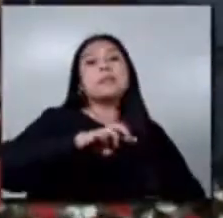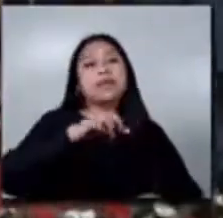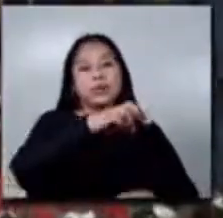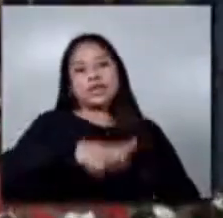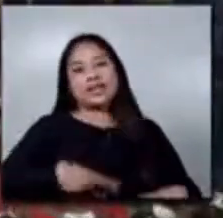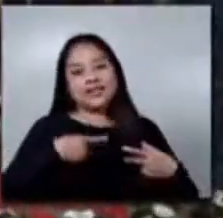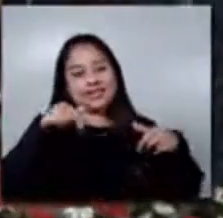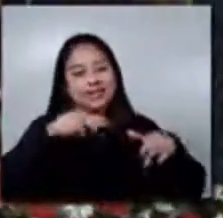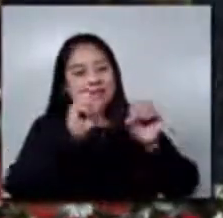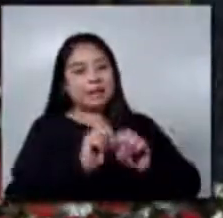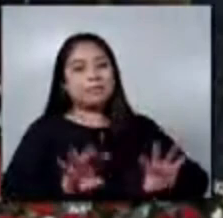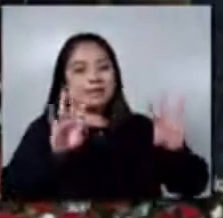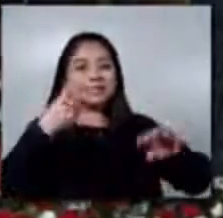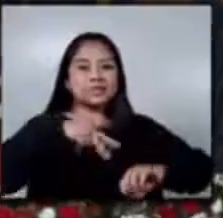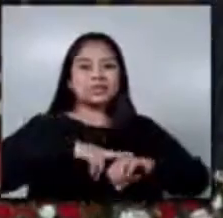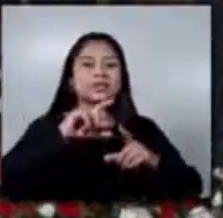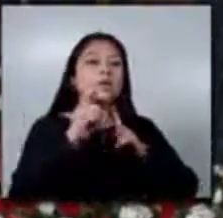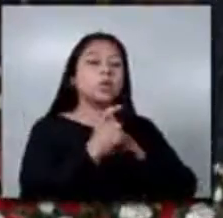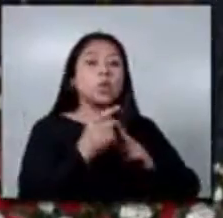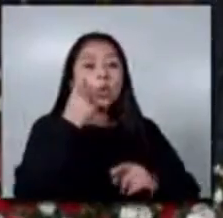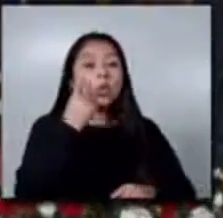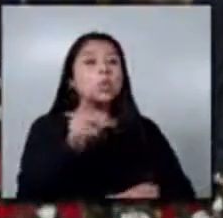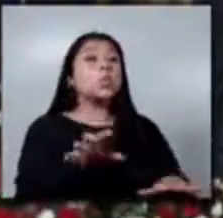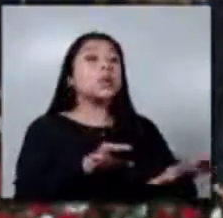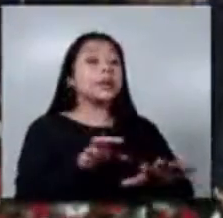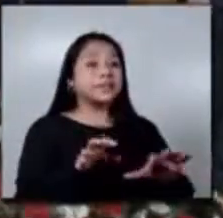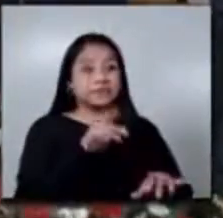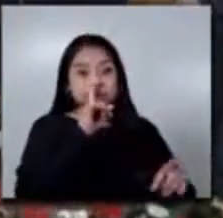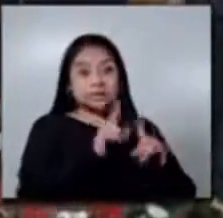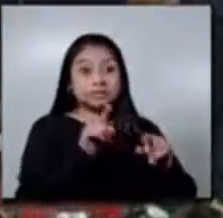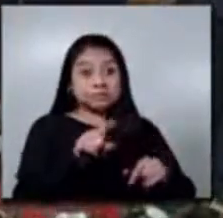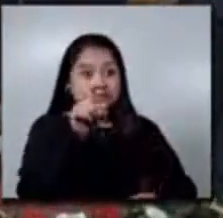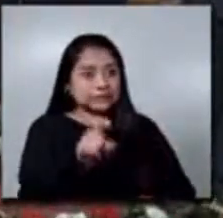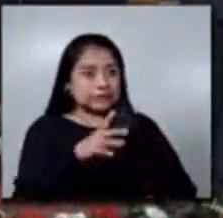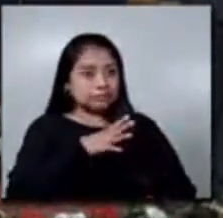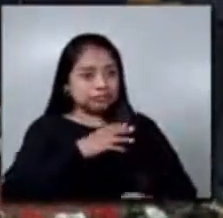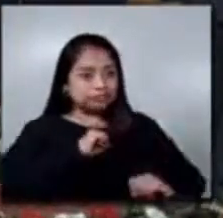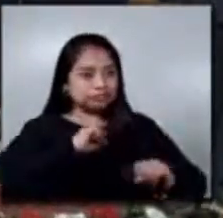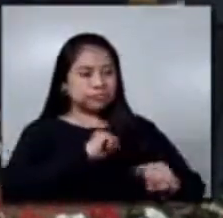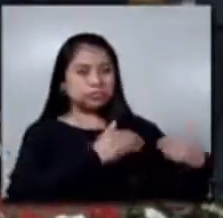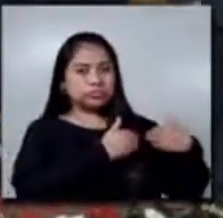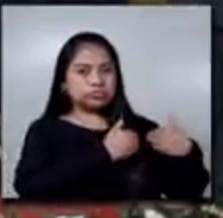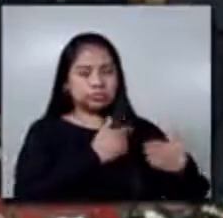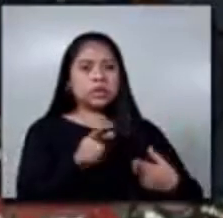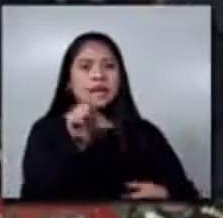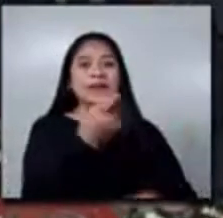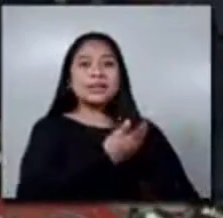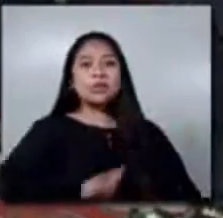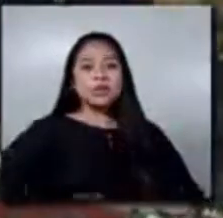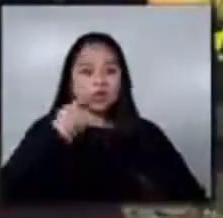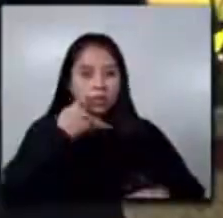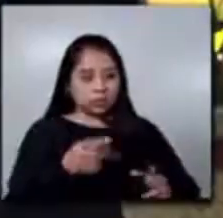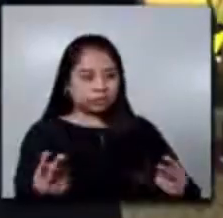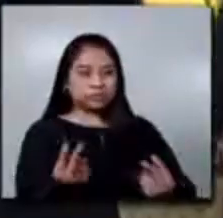en el Palacio Nacional de la Cultura. Un evento que solamente a través de Canal de Gobierno usted lo puede apreciar.